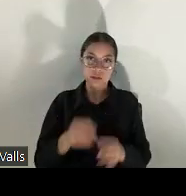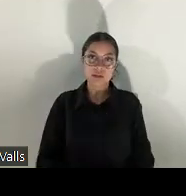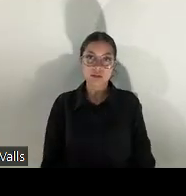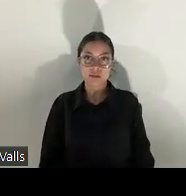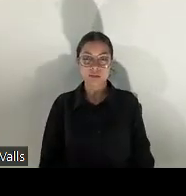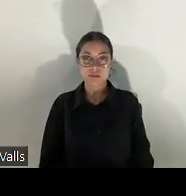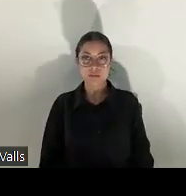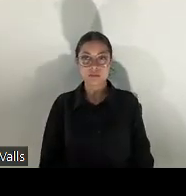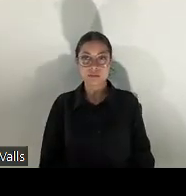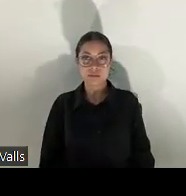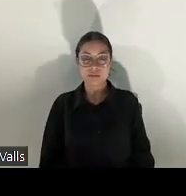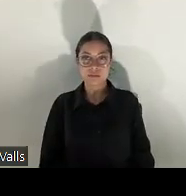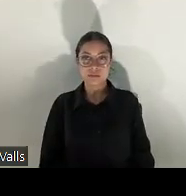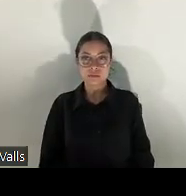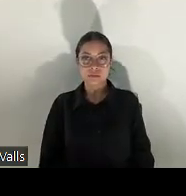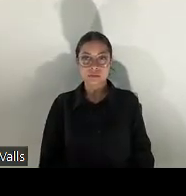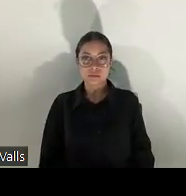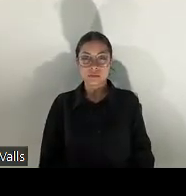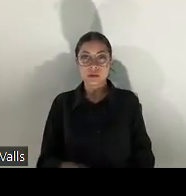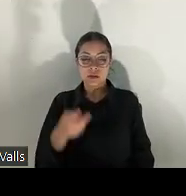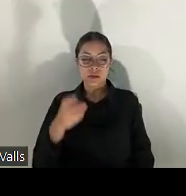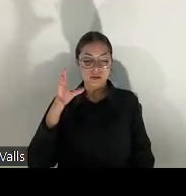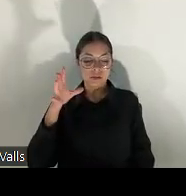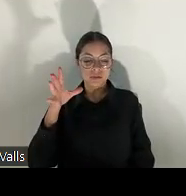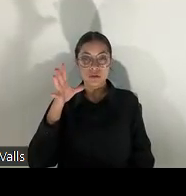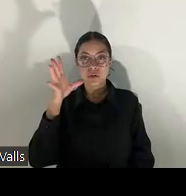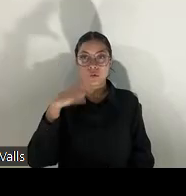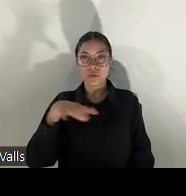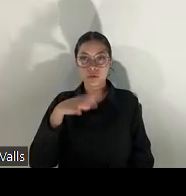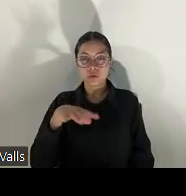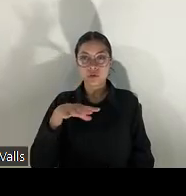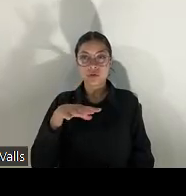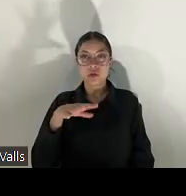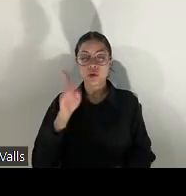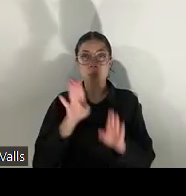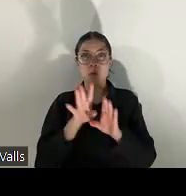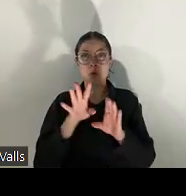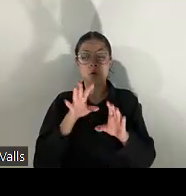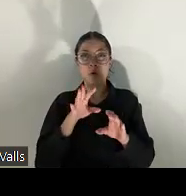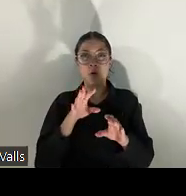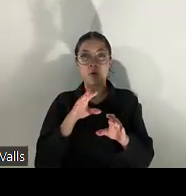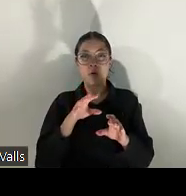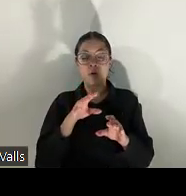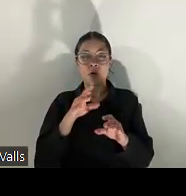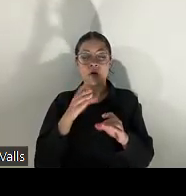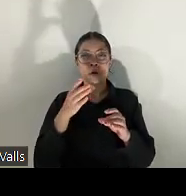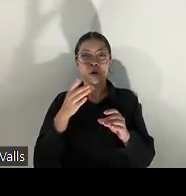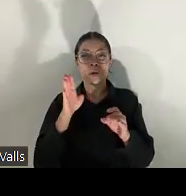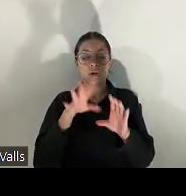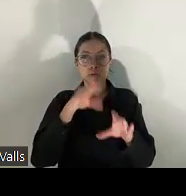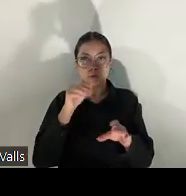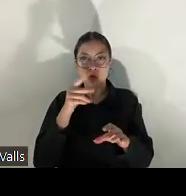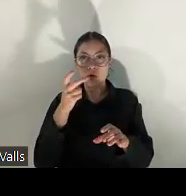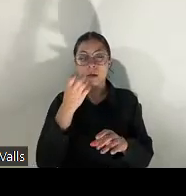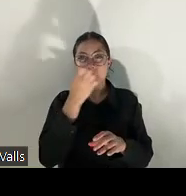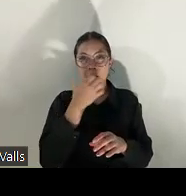La búsqueda, la succión y la deglución también son muy importantes de evaluar. Ya